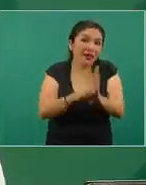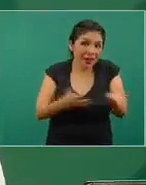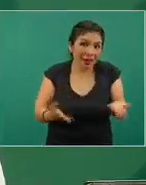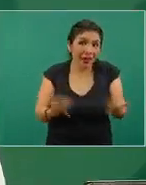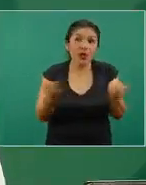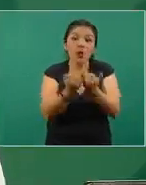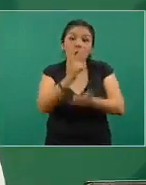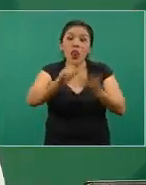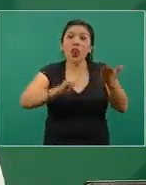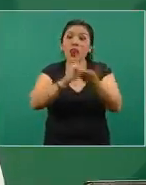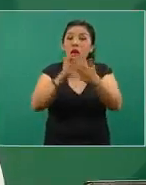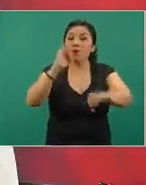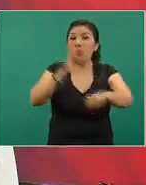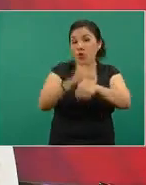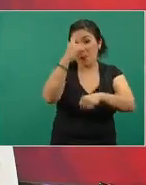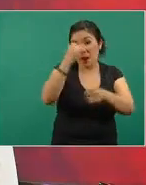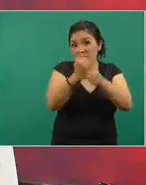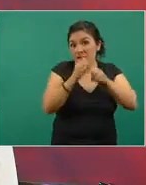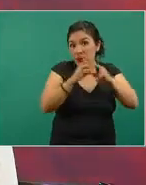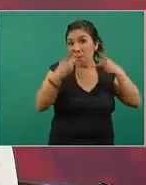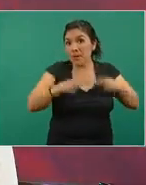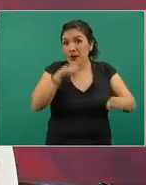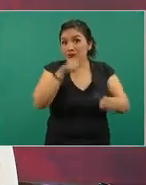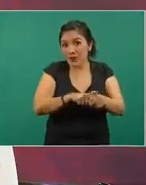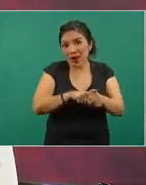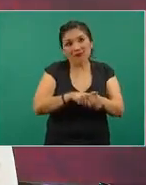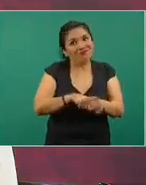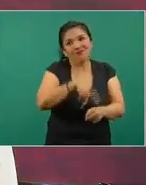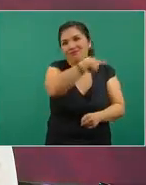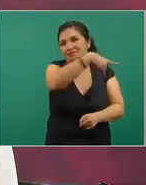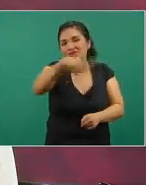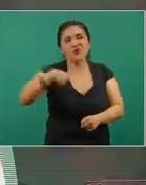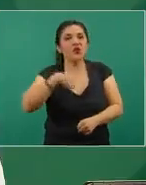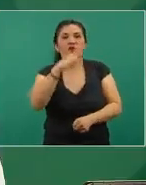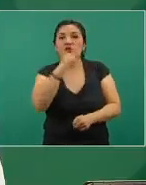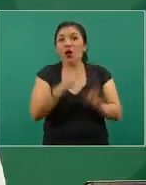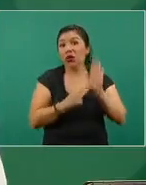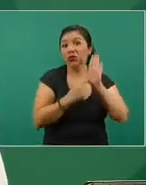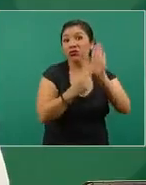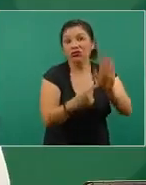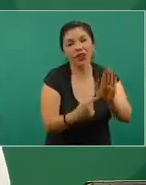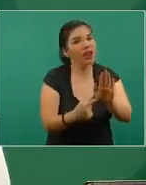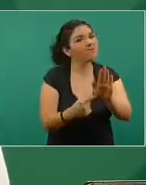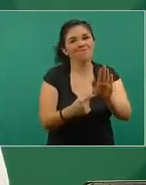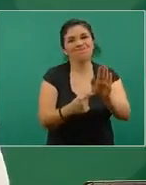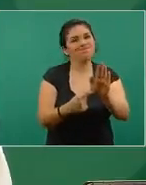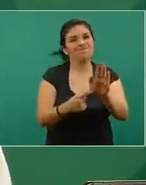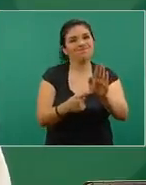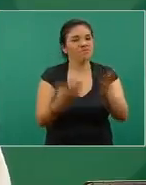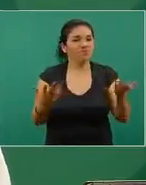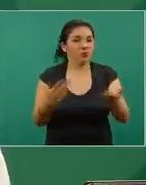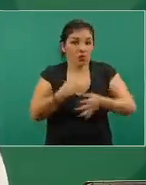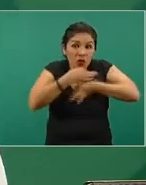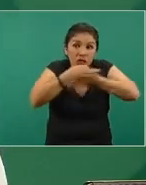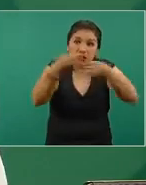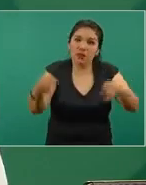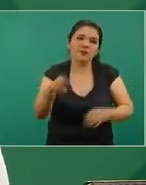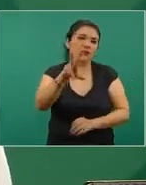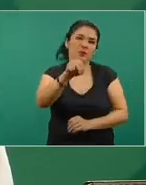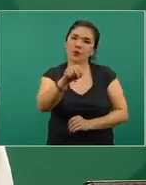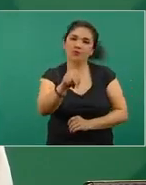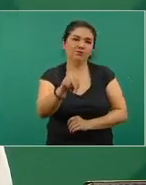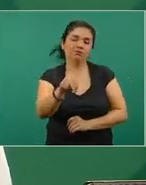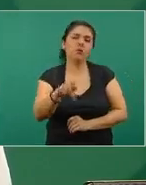de la ley de protección de datos personales en posesión de los sujetos obligados. Entonces, no lo vamos a hacer